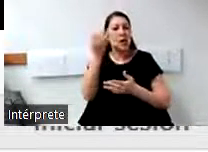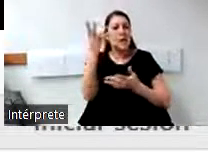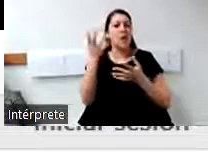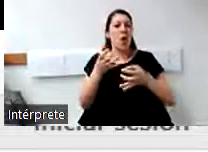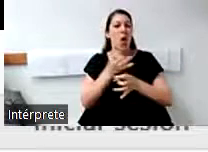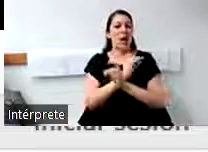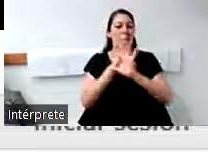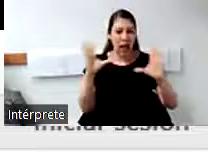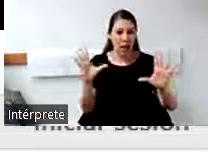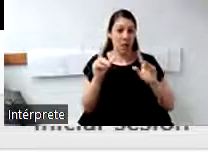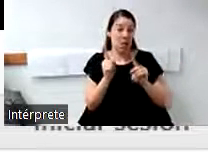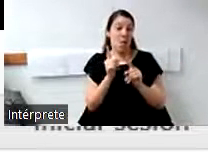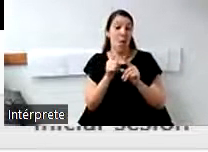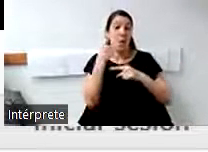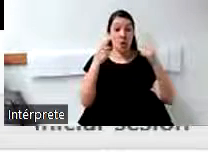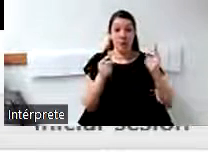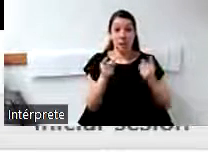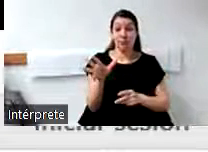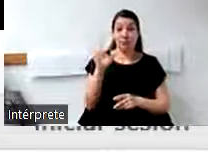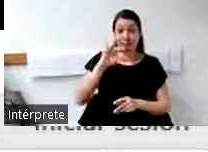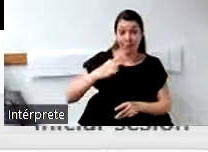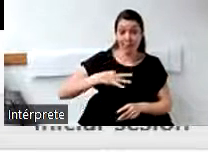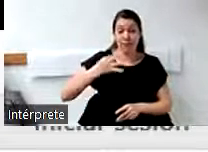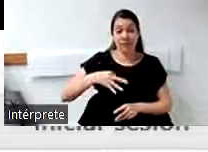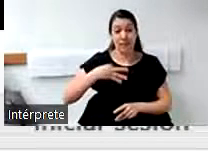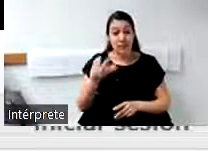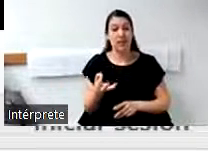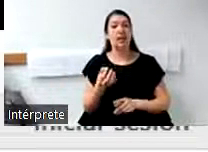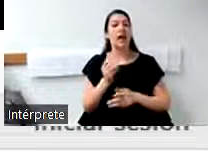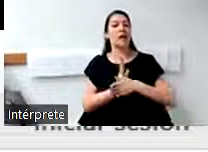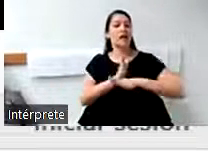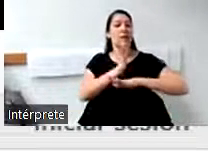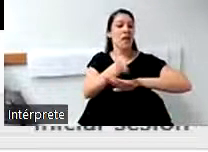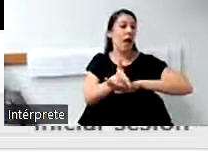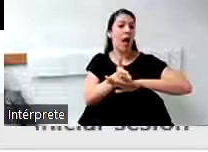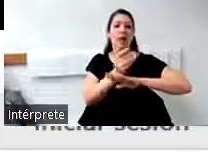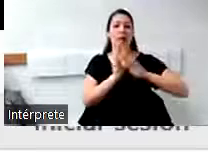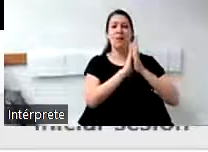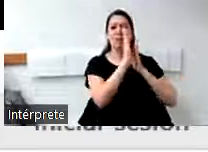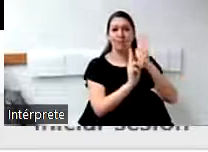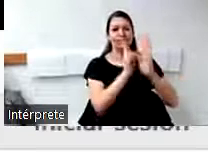interesante esto, ¿no? La accesibilidad geográfica,